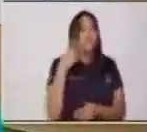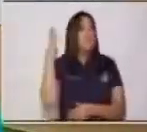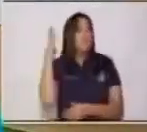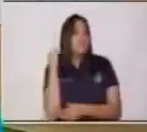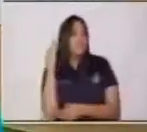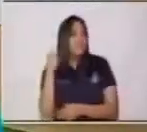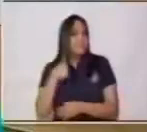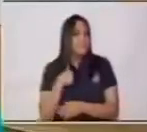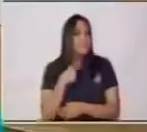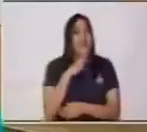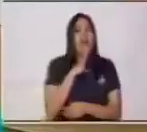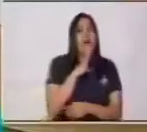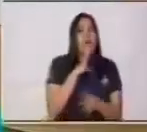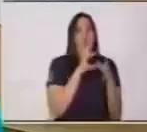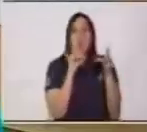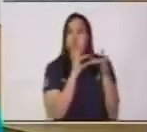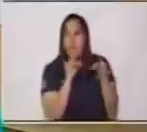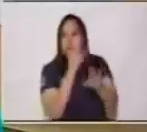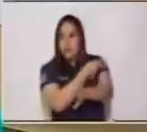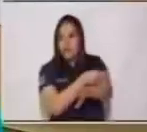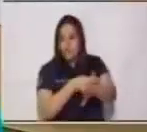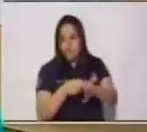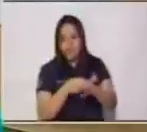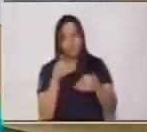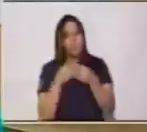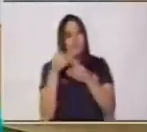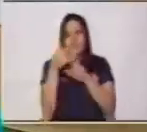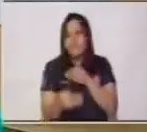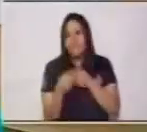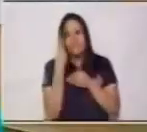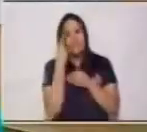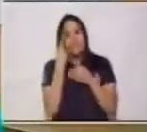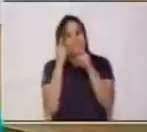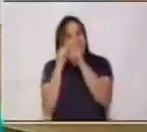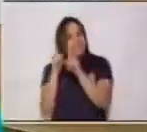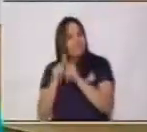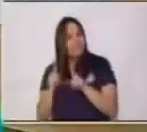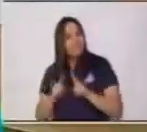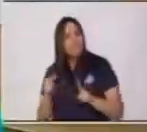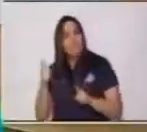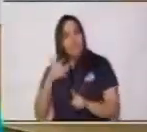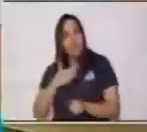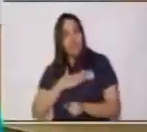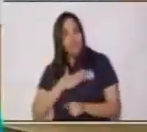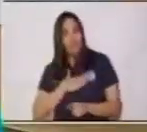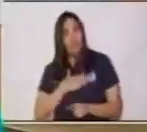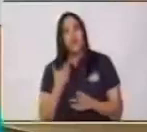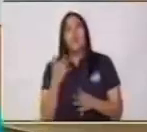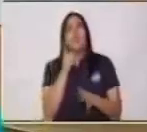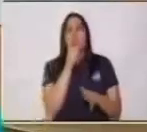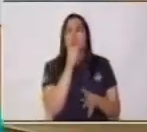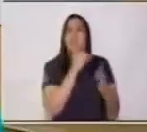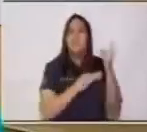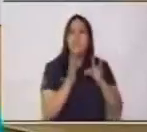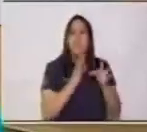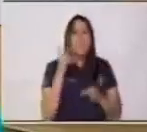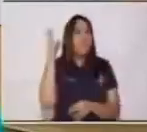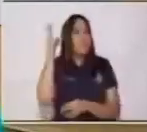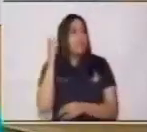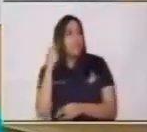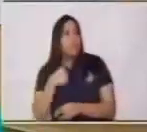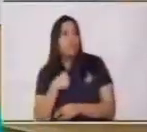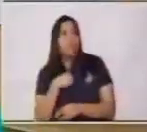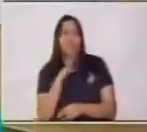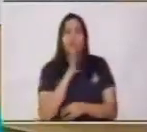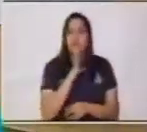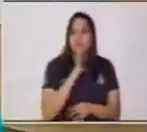el narrador. Más adelante veremos la diferencia entre autor y narrador, pero quien nos relata los sucesos